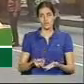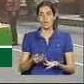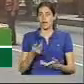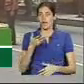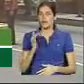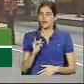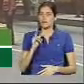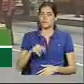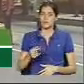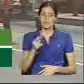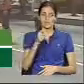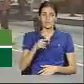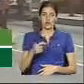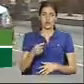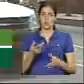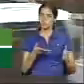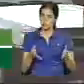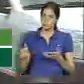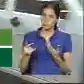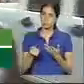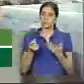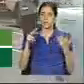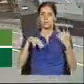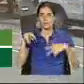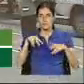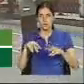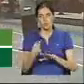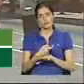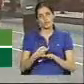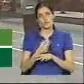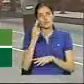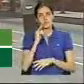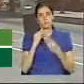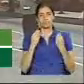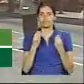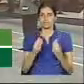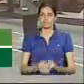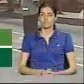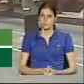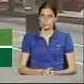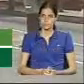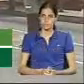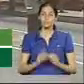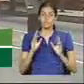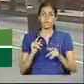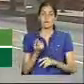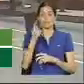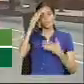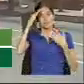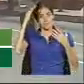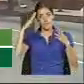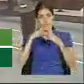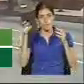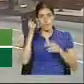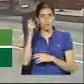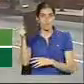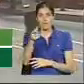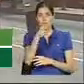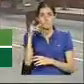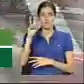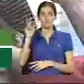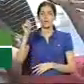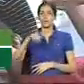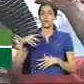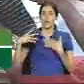recibió temporadistas, como es de costumbre, el gobierno bolivariano, ¿cómo es? Bueno, sí, en primer lugar, saludar al pueblo de Venezuela,